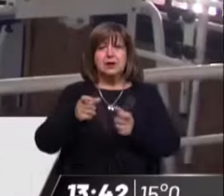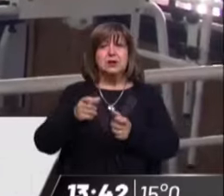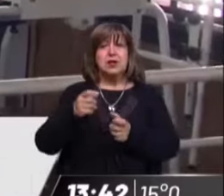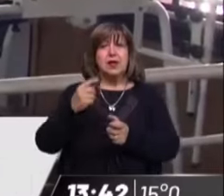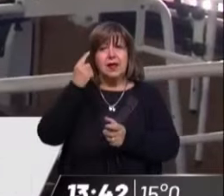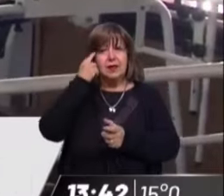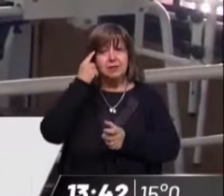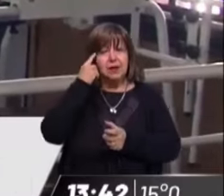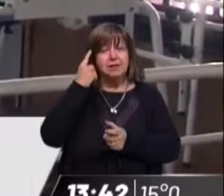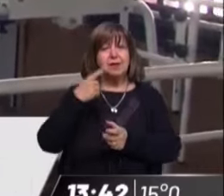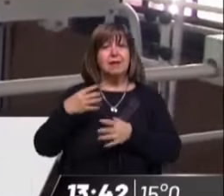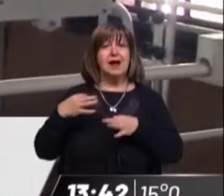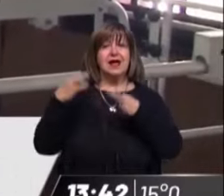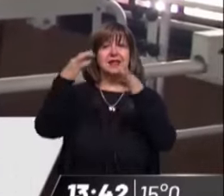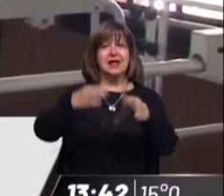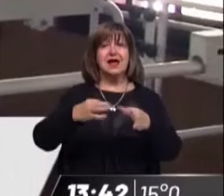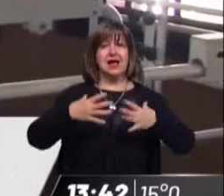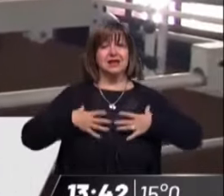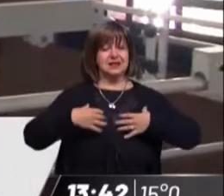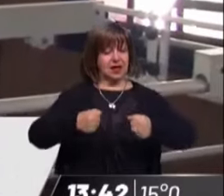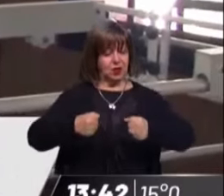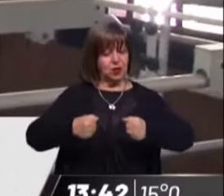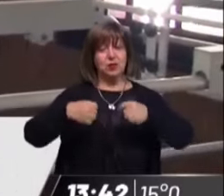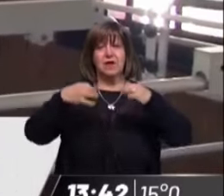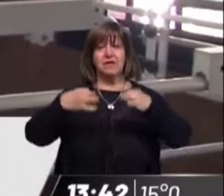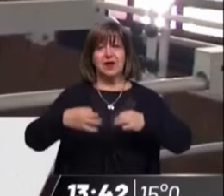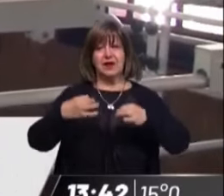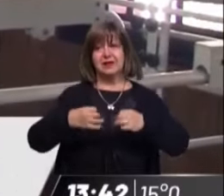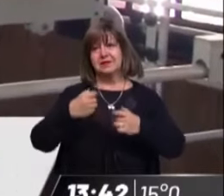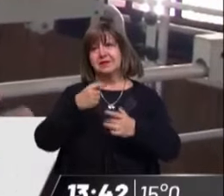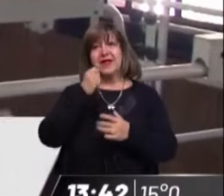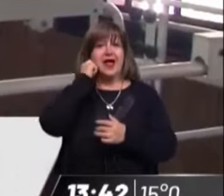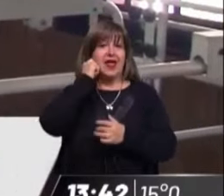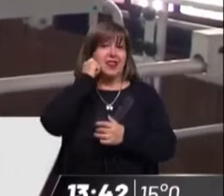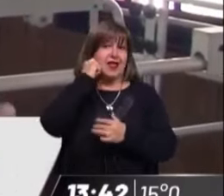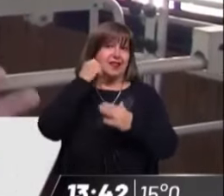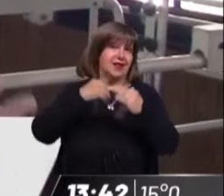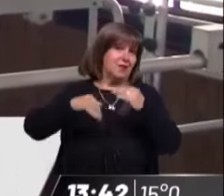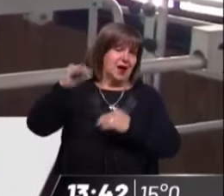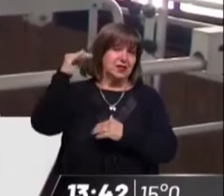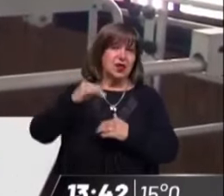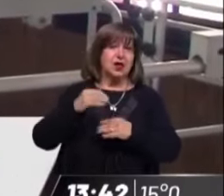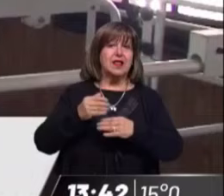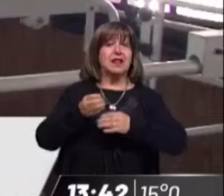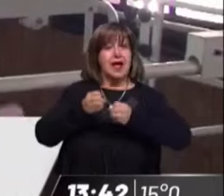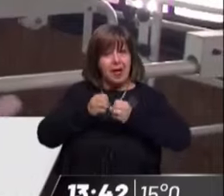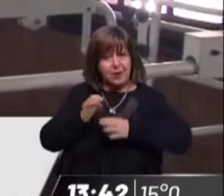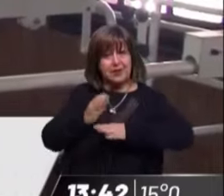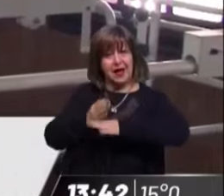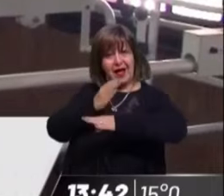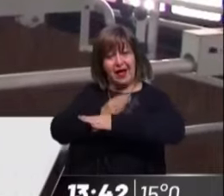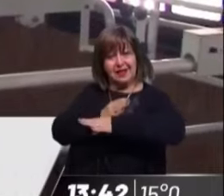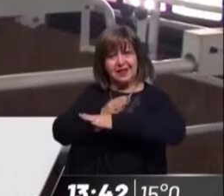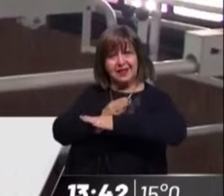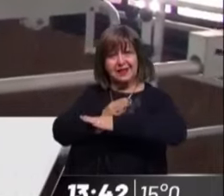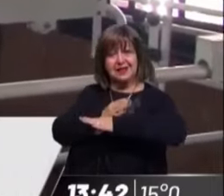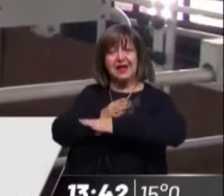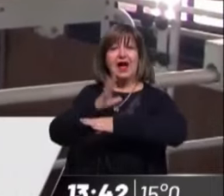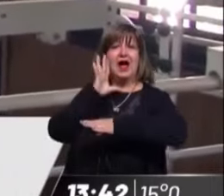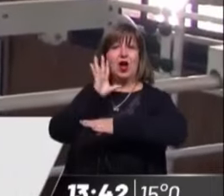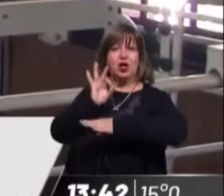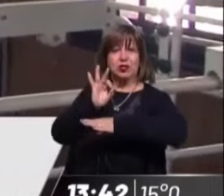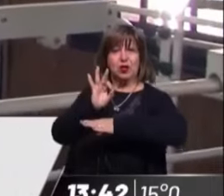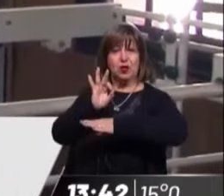conciencia de que para llegar con un buen estilo de vida a la tercera edad tienen que empezar desde los 50 años para llegar y evitar todas